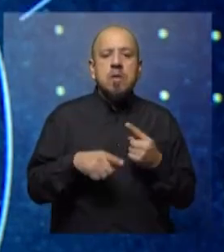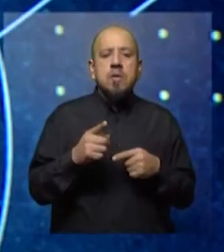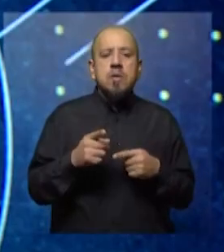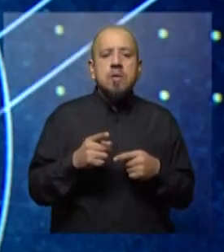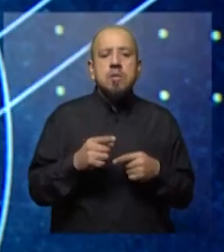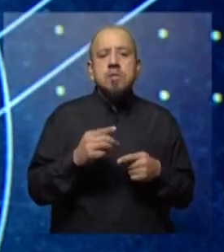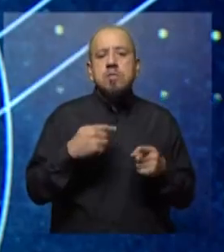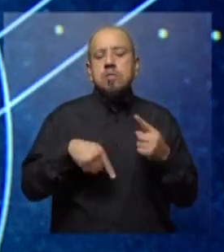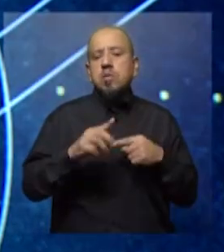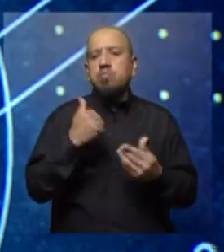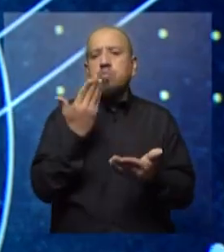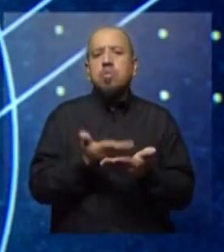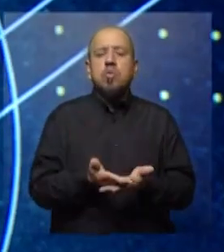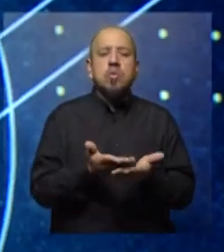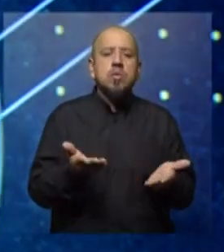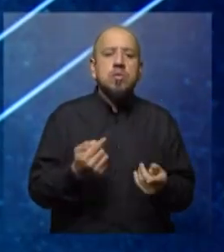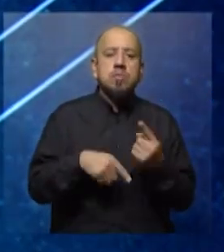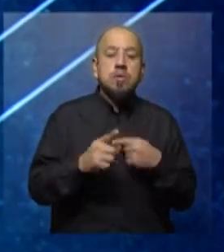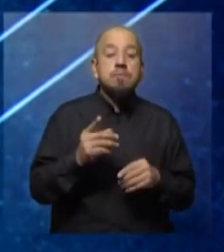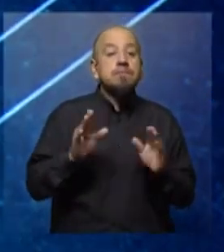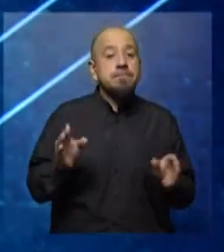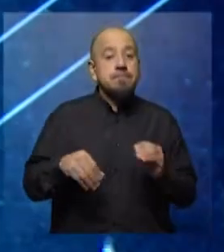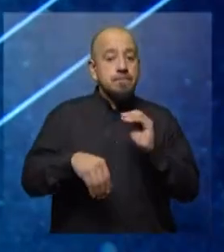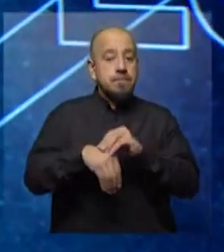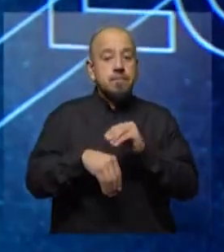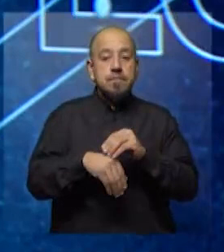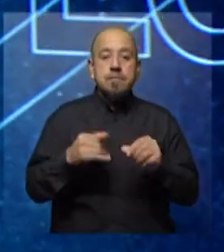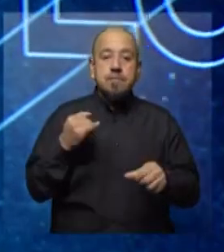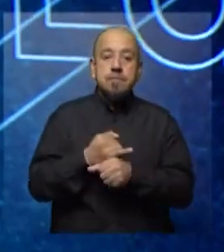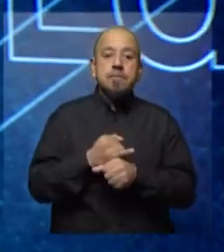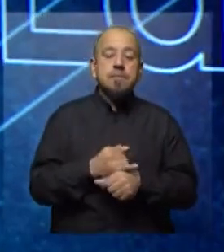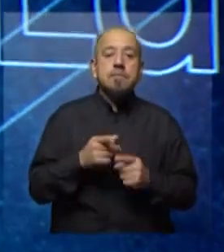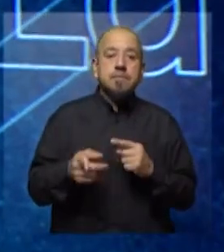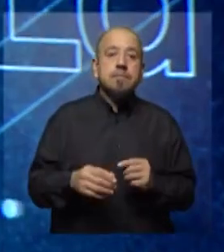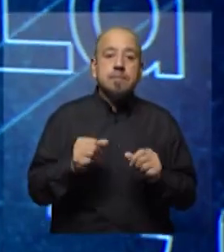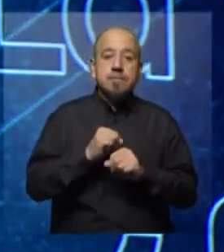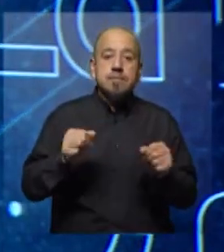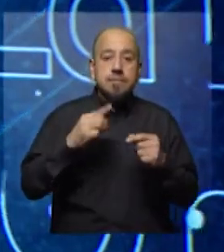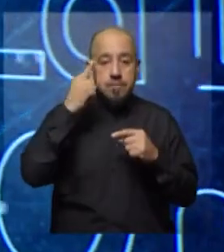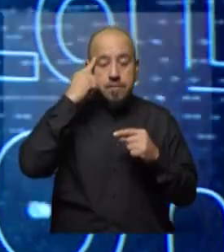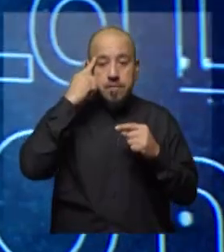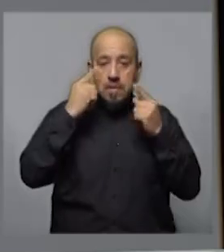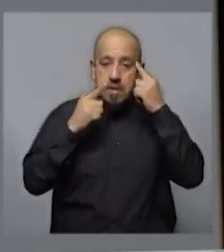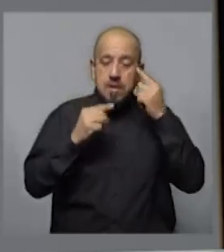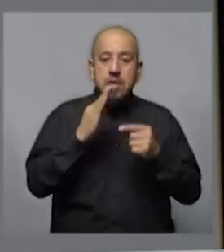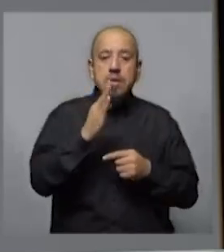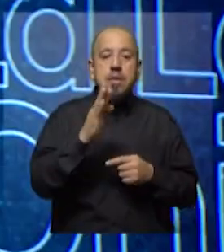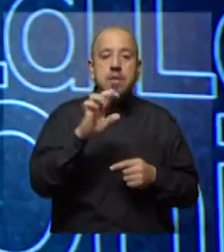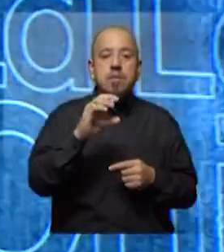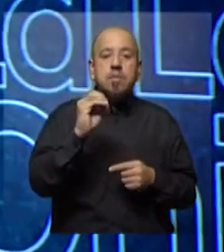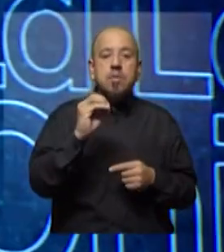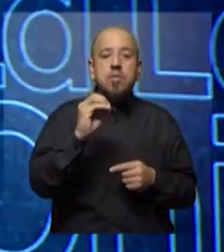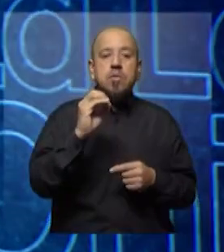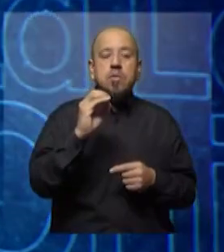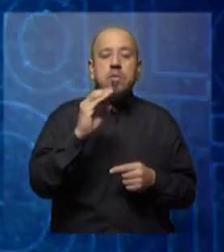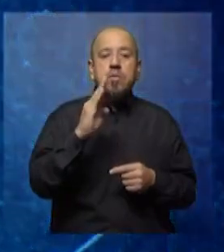propedéuticas como para estar advertido sobre los errores en el que podemos caer al pensar que es propedéuticas